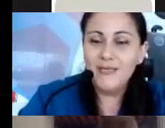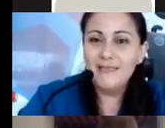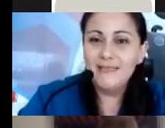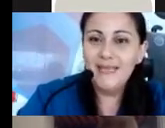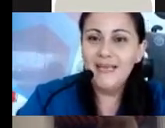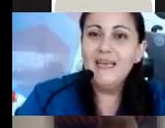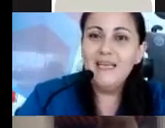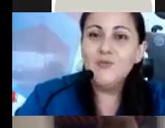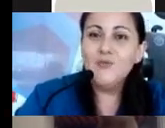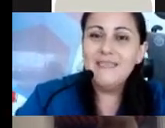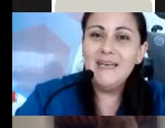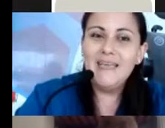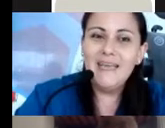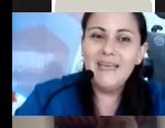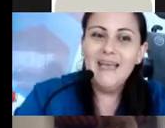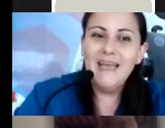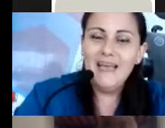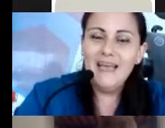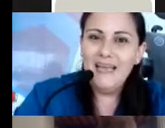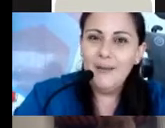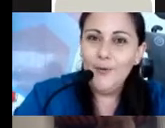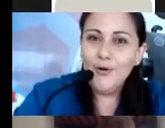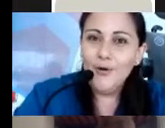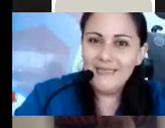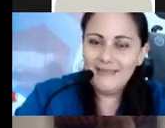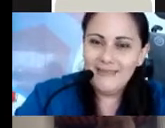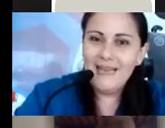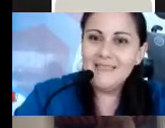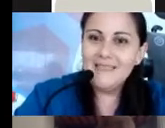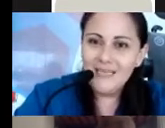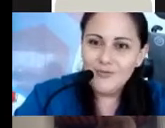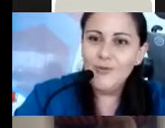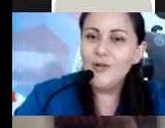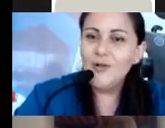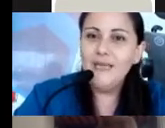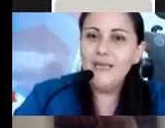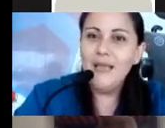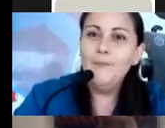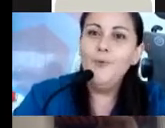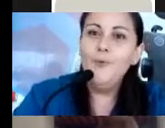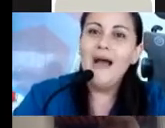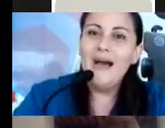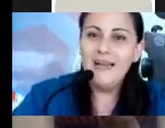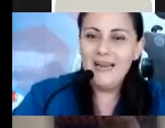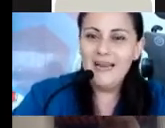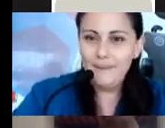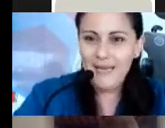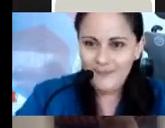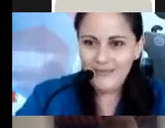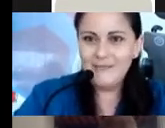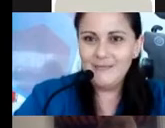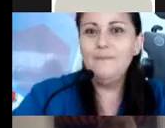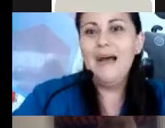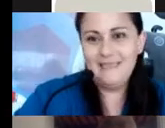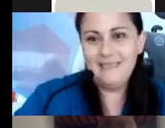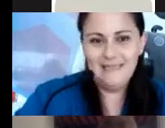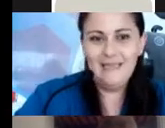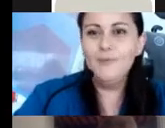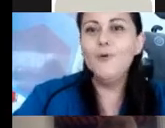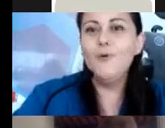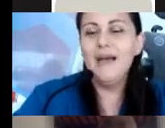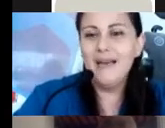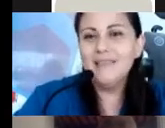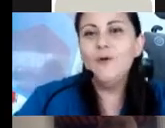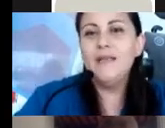su asimetría, y eso hacía que el borde del asiento del cojín empujara la pelvis más